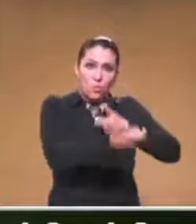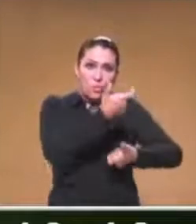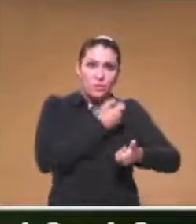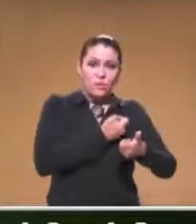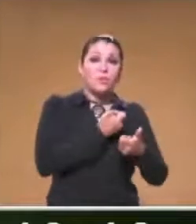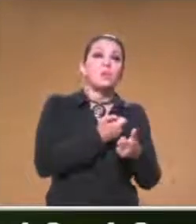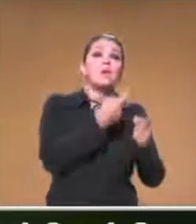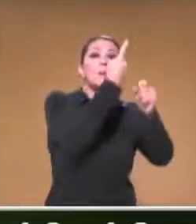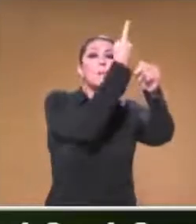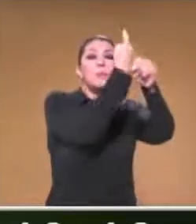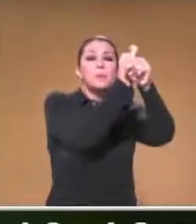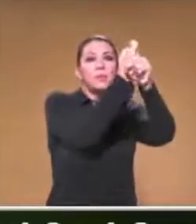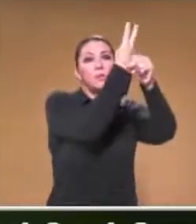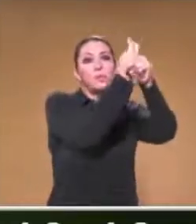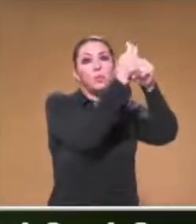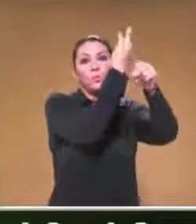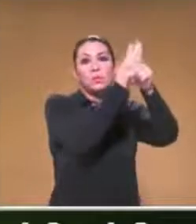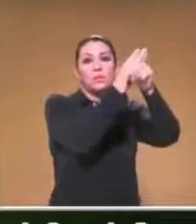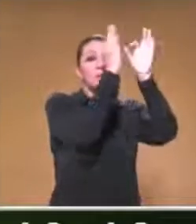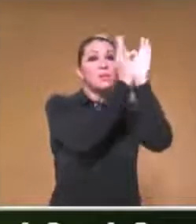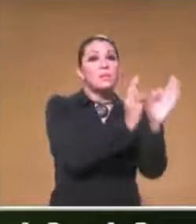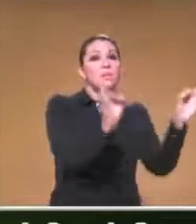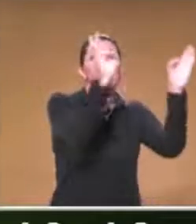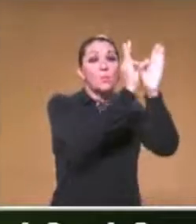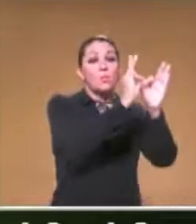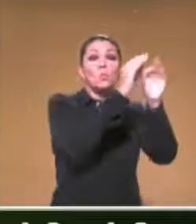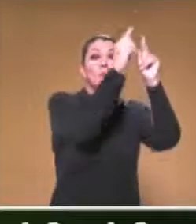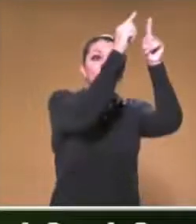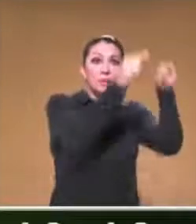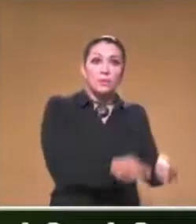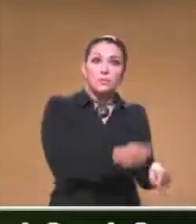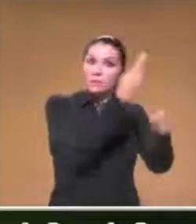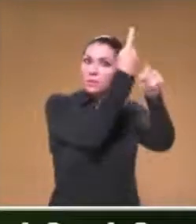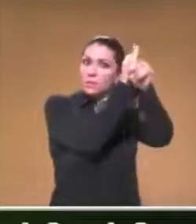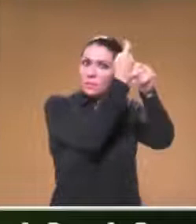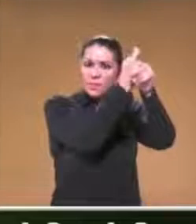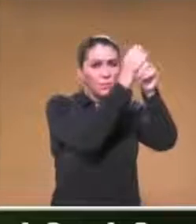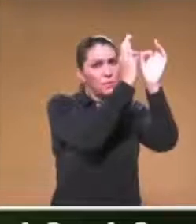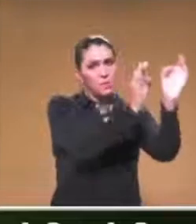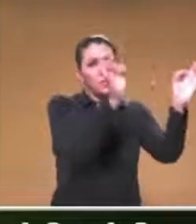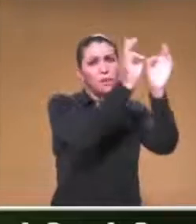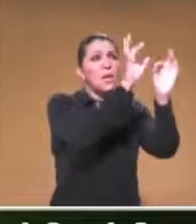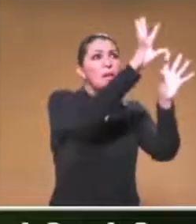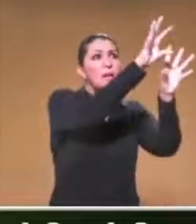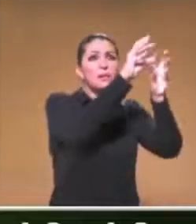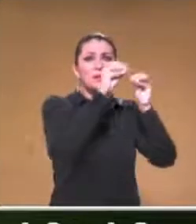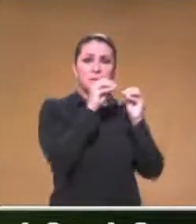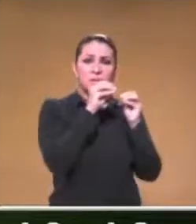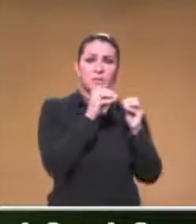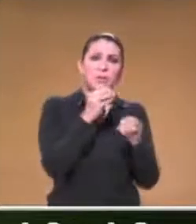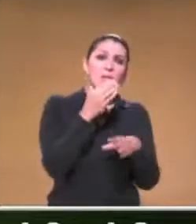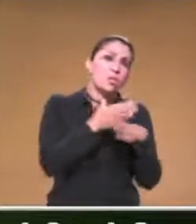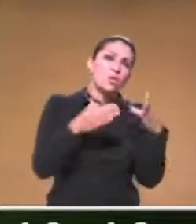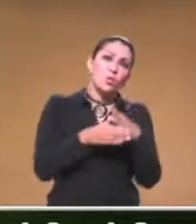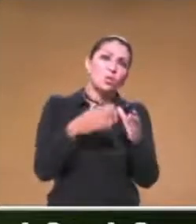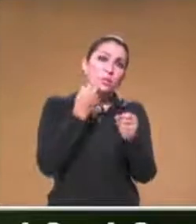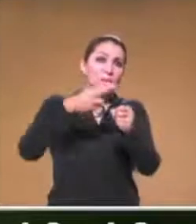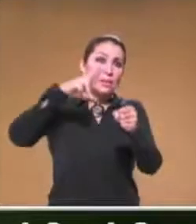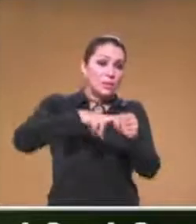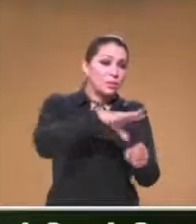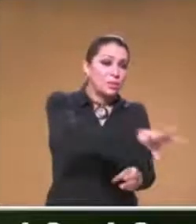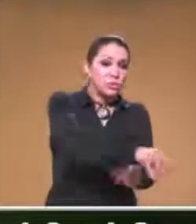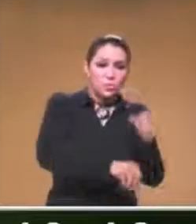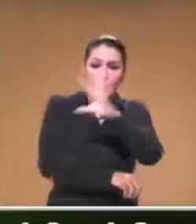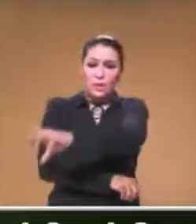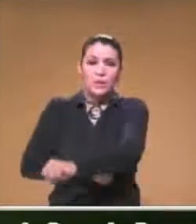terciario. Características de cada uno. En el primario se obtiene materia prima del medio natural, actividades